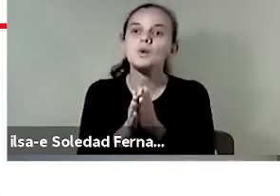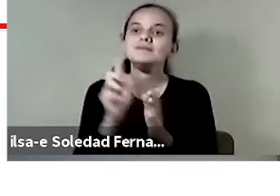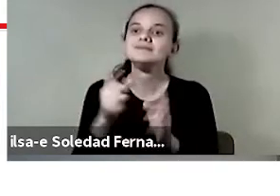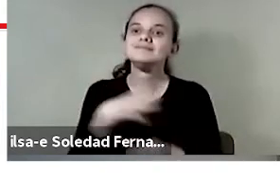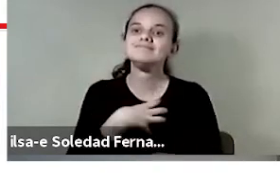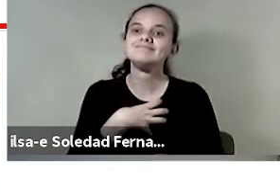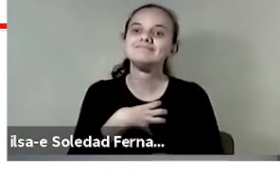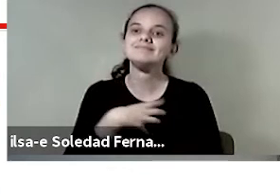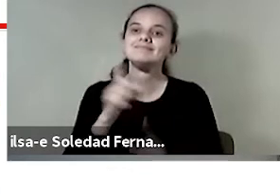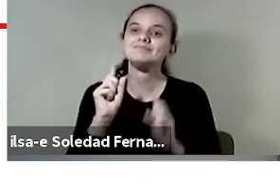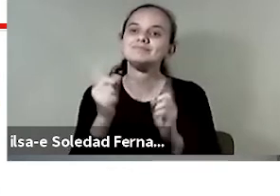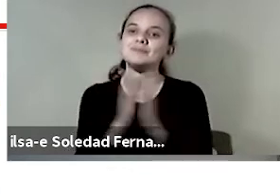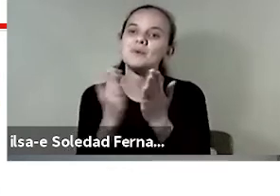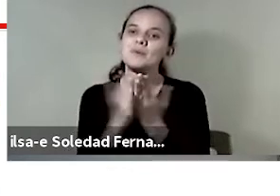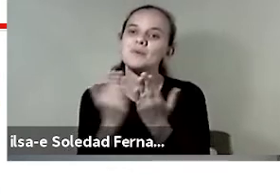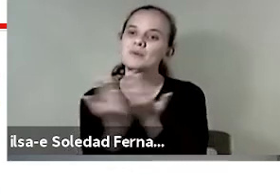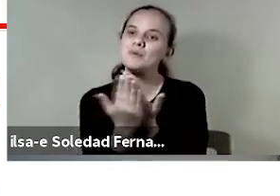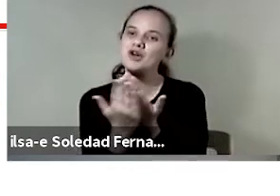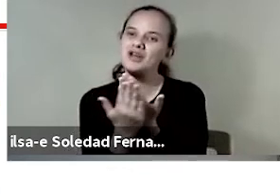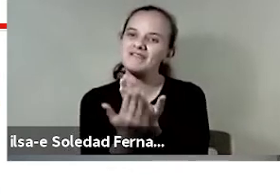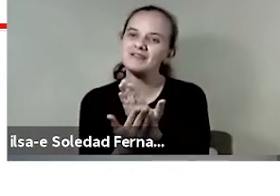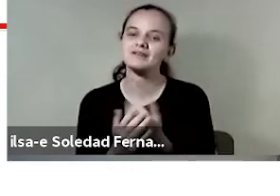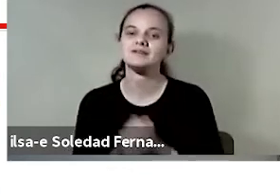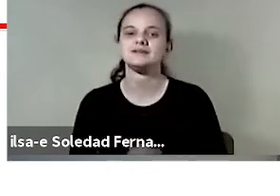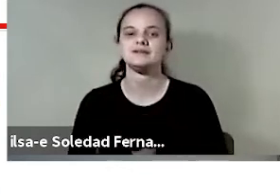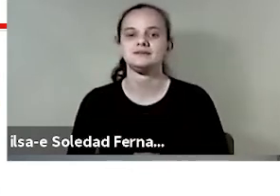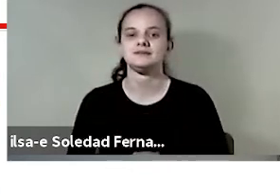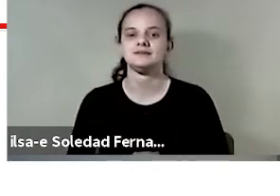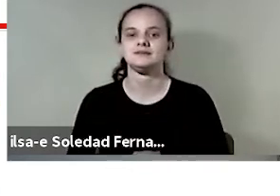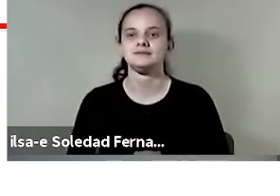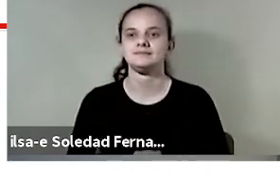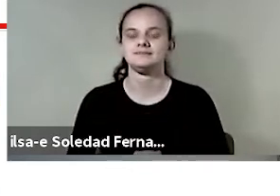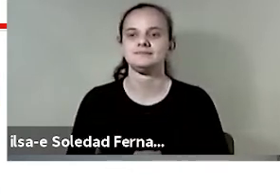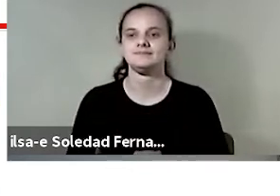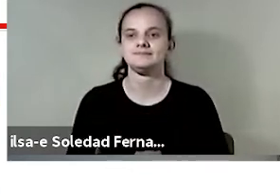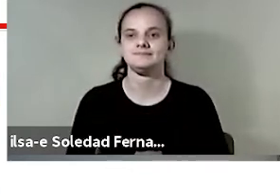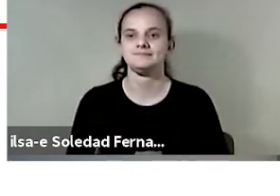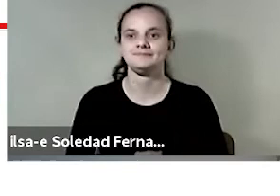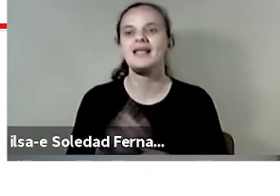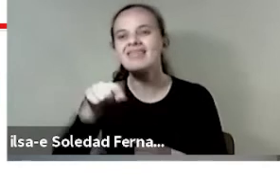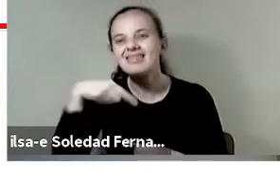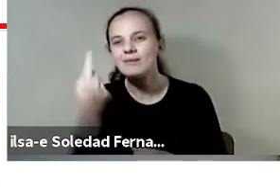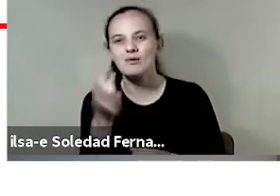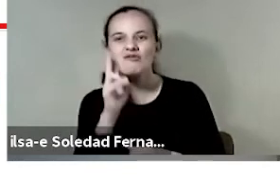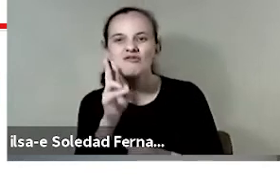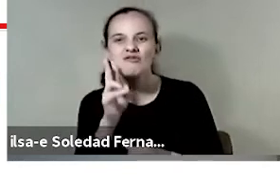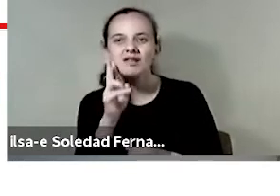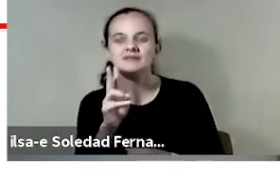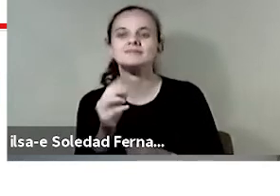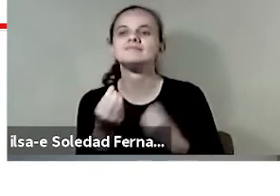hacer, aprovechando que estamos grabando esto y que a la vez, junto con esta clase, tienen un material que construimos con Pipi para